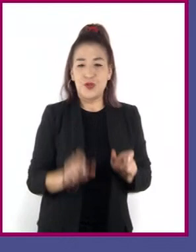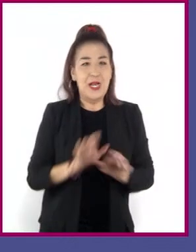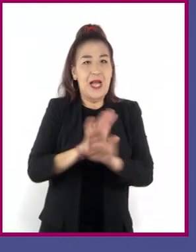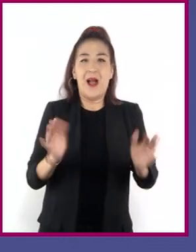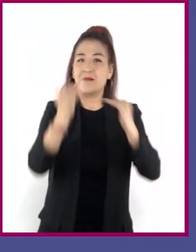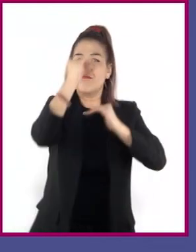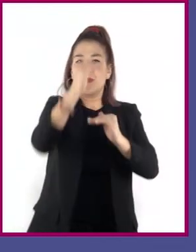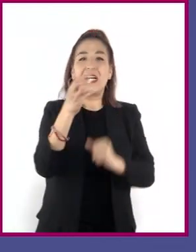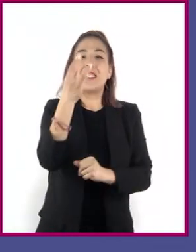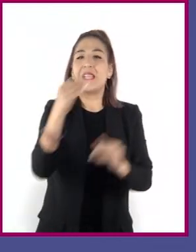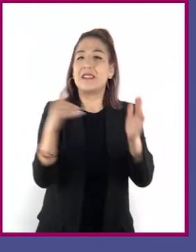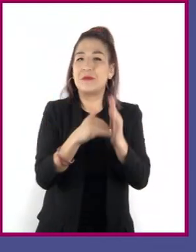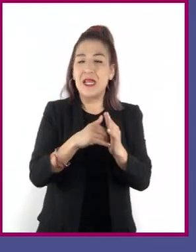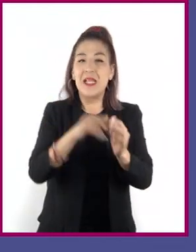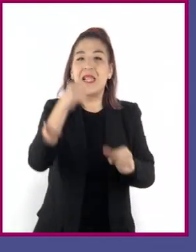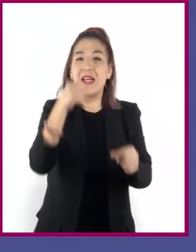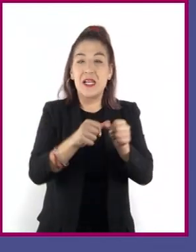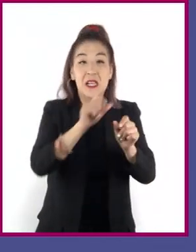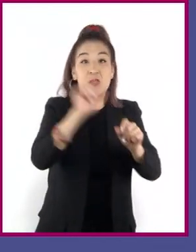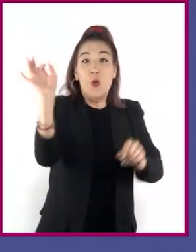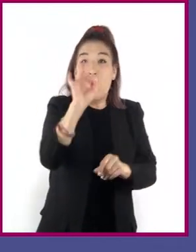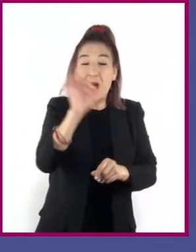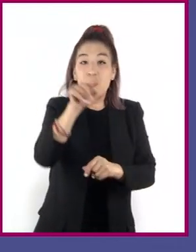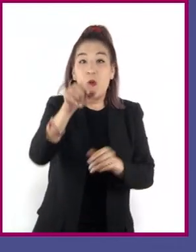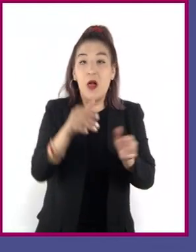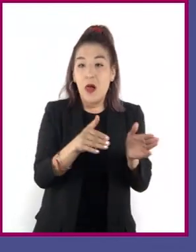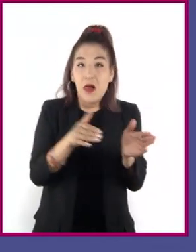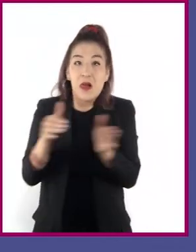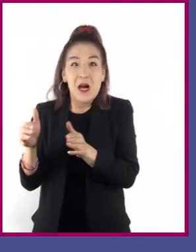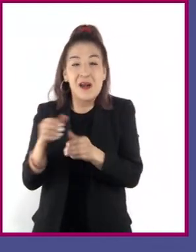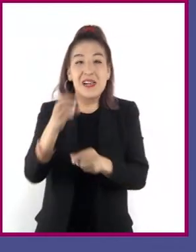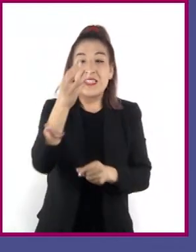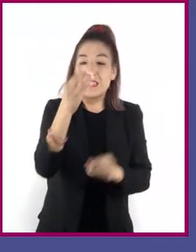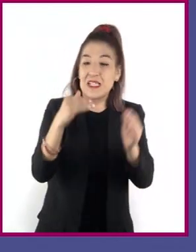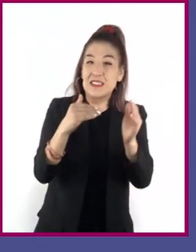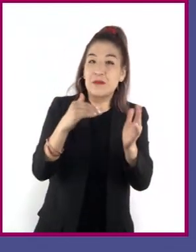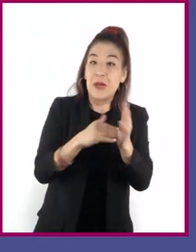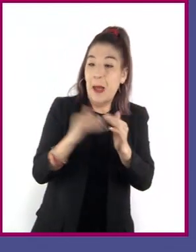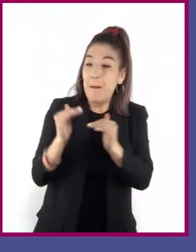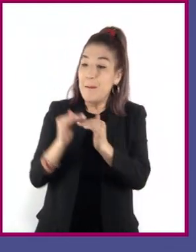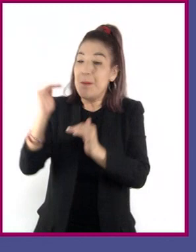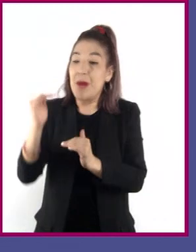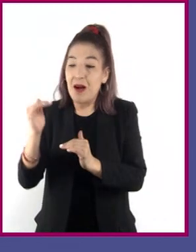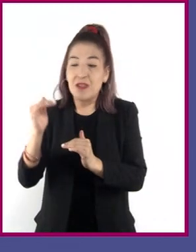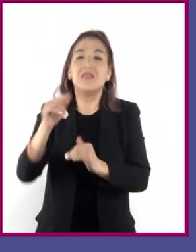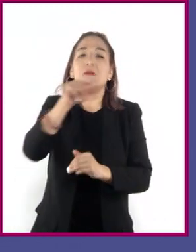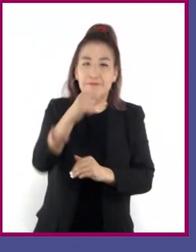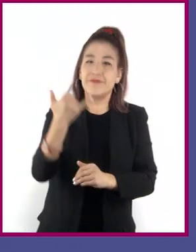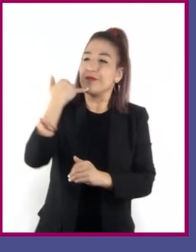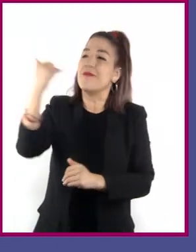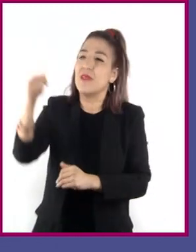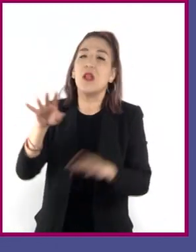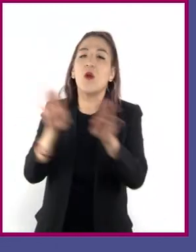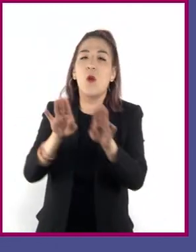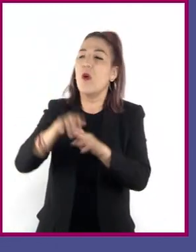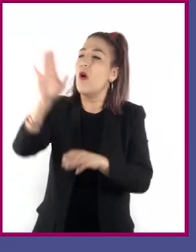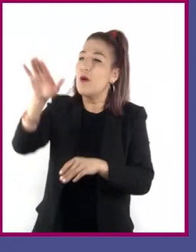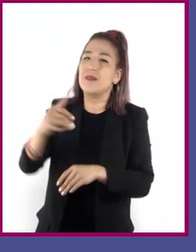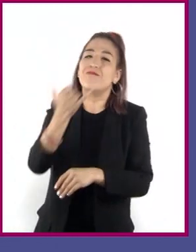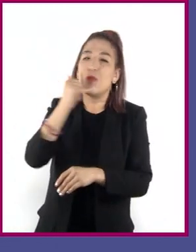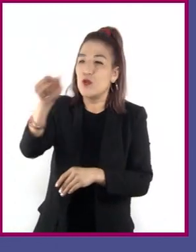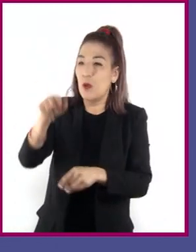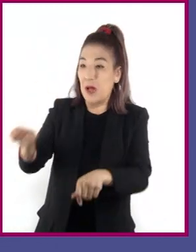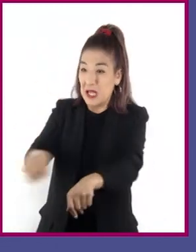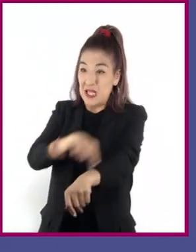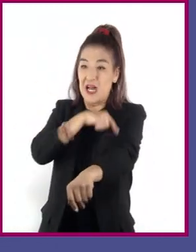pasa cuando se llegan a pasar este se les vuelve a marcar o se pone en contacto con los colores especiales o le